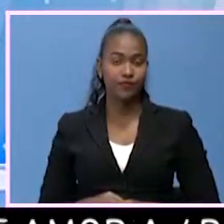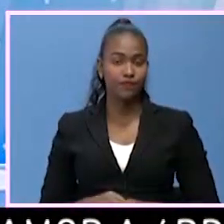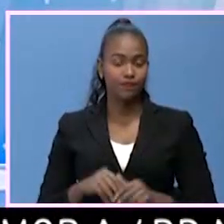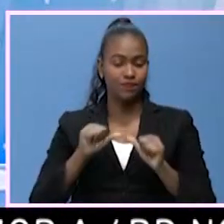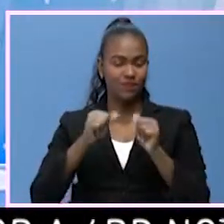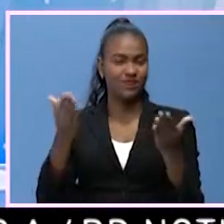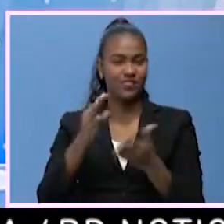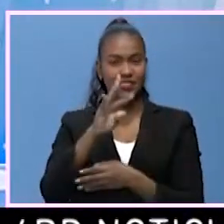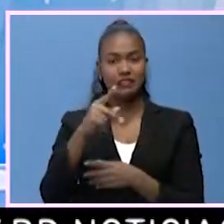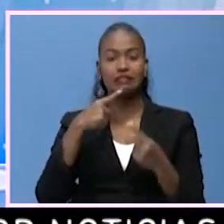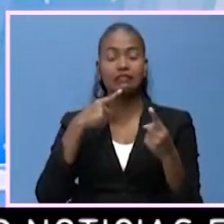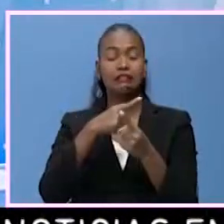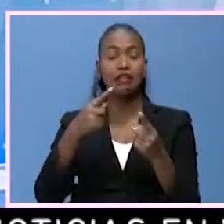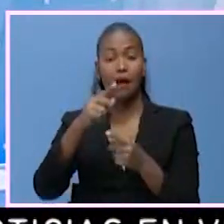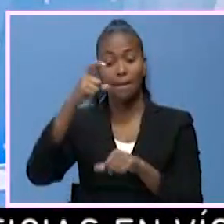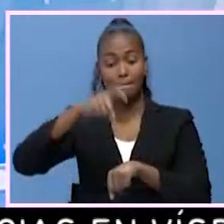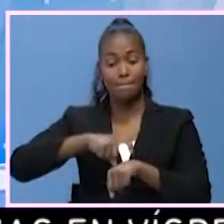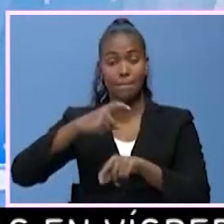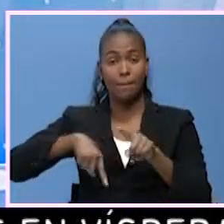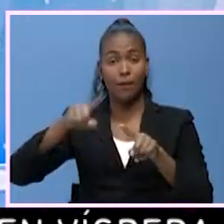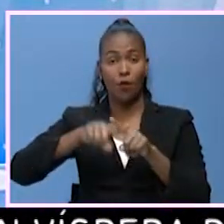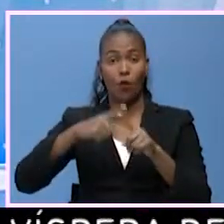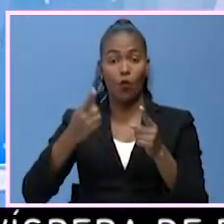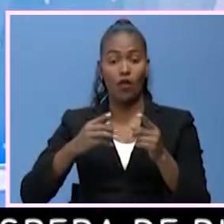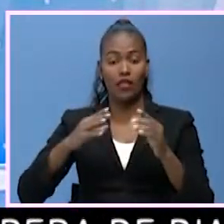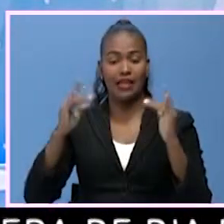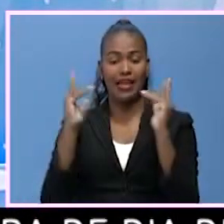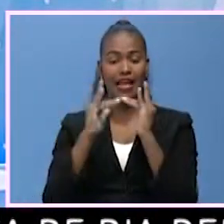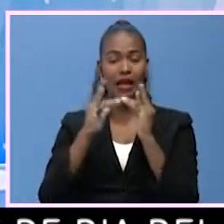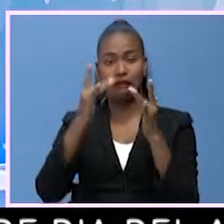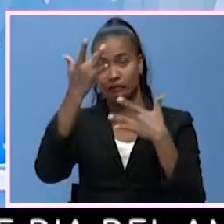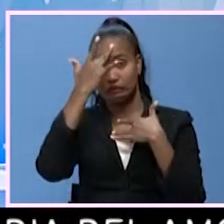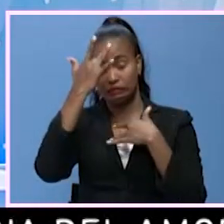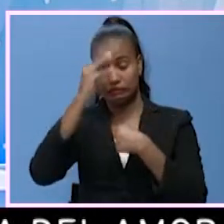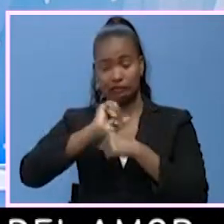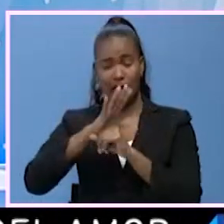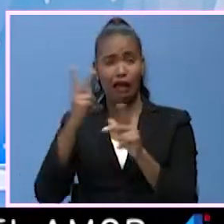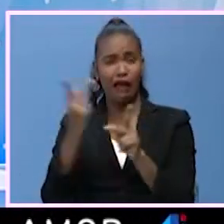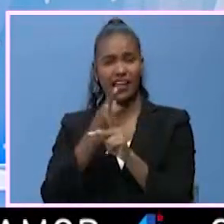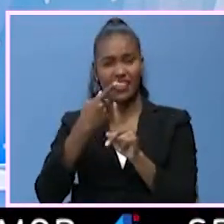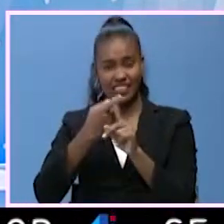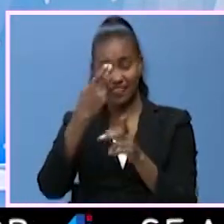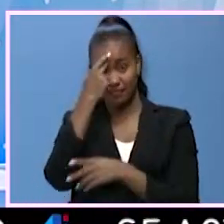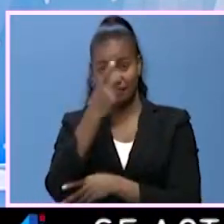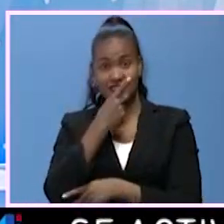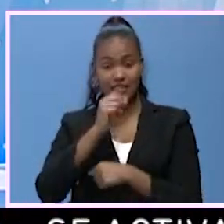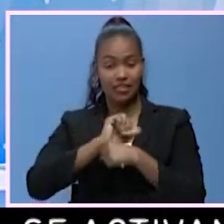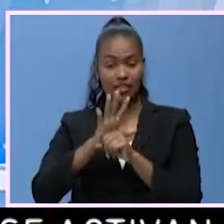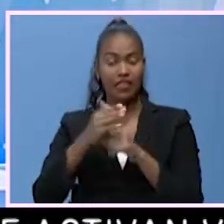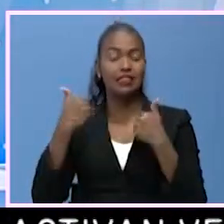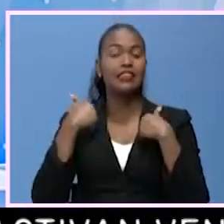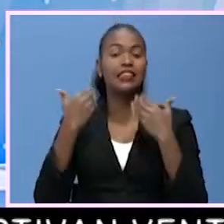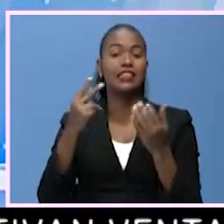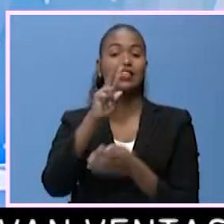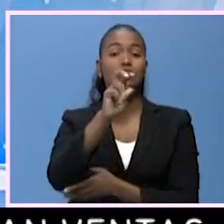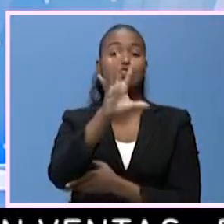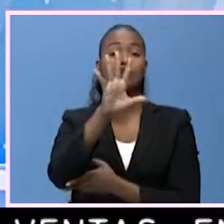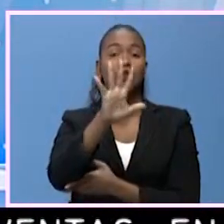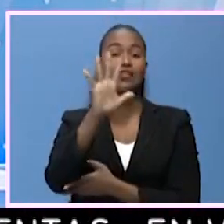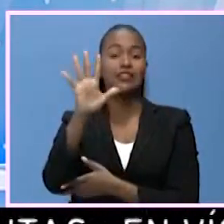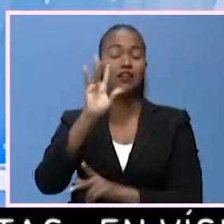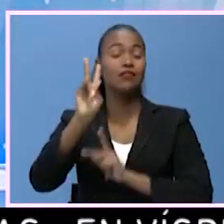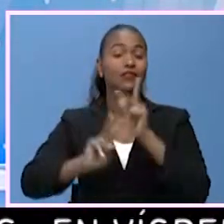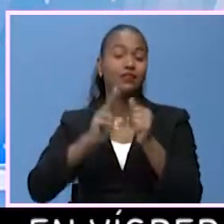Seguimos en 4RD Noticias, señores. En momentos en que la ocupación de camas UCI por COVID-19 en República Dominicana se encuentra ocupada con